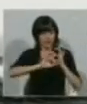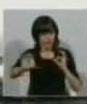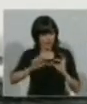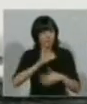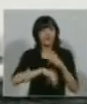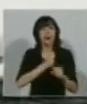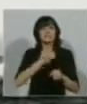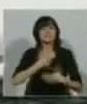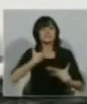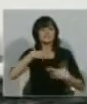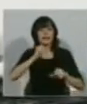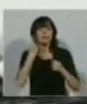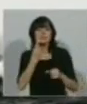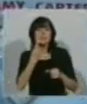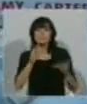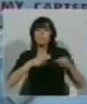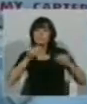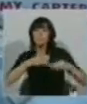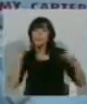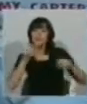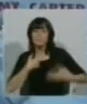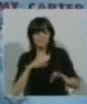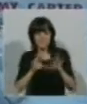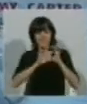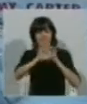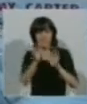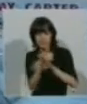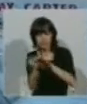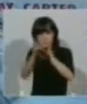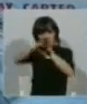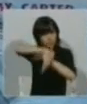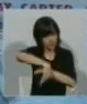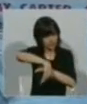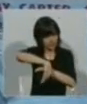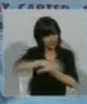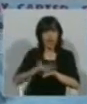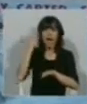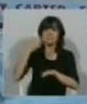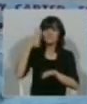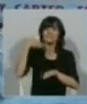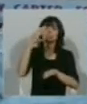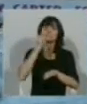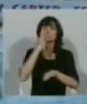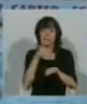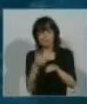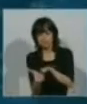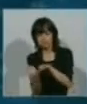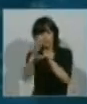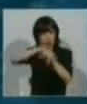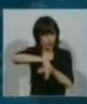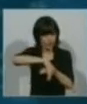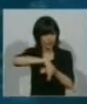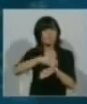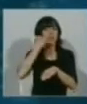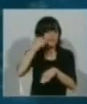llama gutapercha, que es el material por el cual recubren los cables, que eran de cobre en ese momento. Bueno, a partir de ahí se